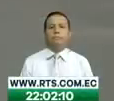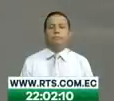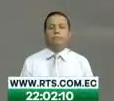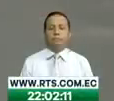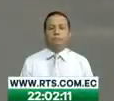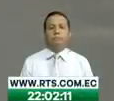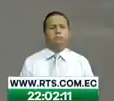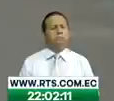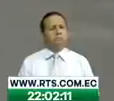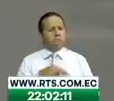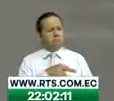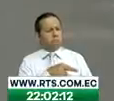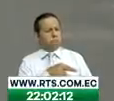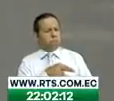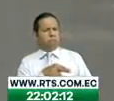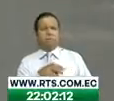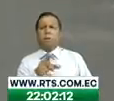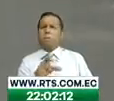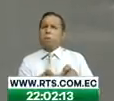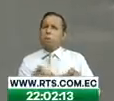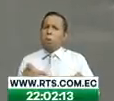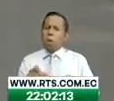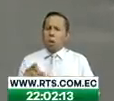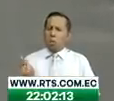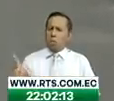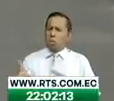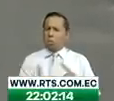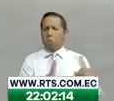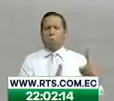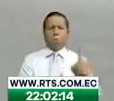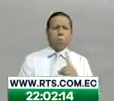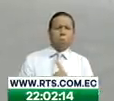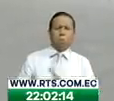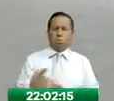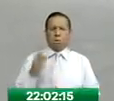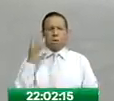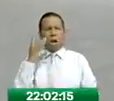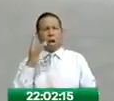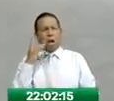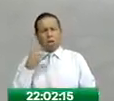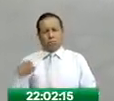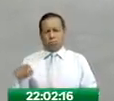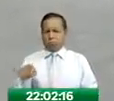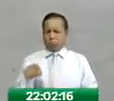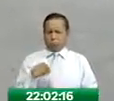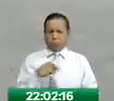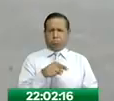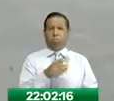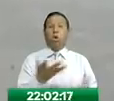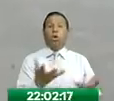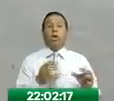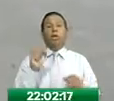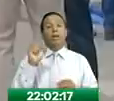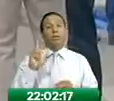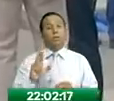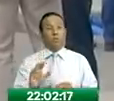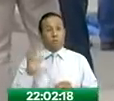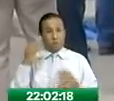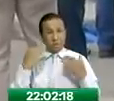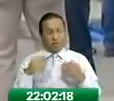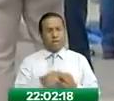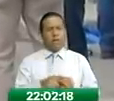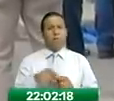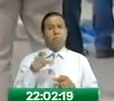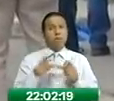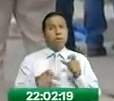Vieron caminando en actitud sospechosa por esas calles de la cooperativa Nelson Mandela II, en la isla Trinitaria. Pero más de 10 disparos alarmaron a